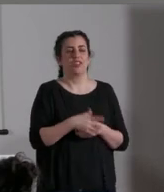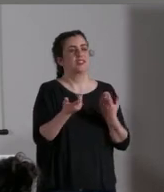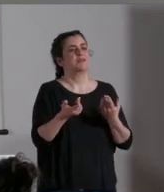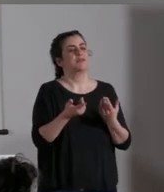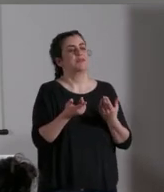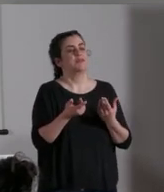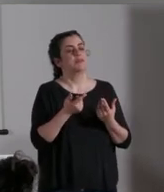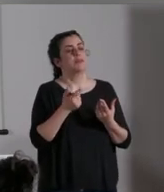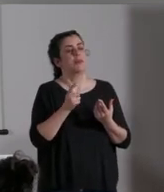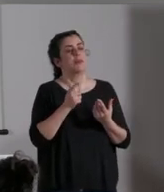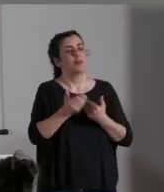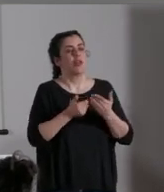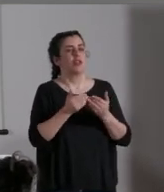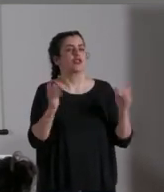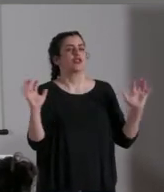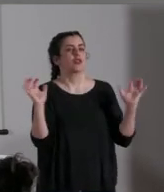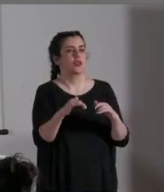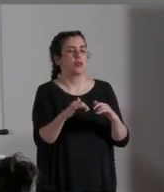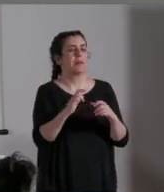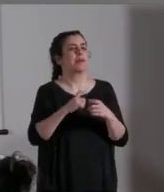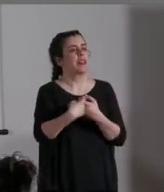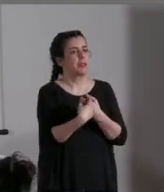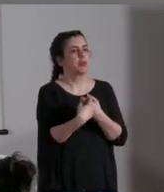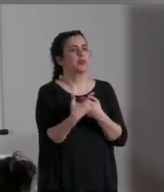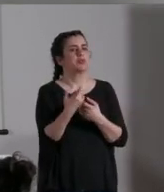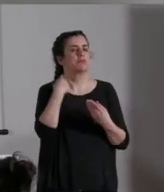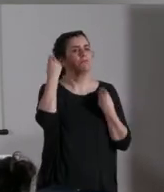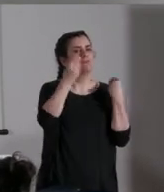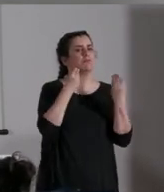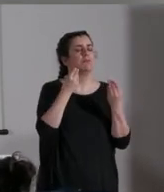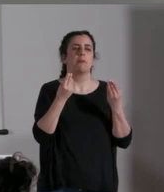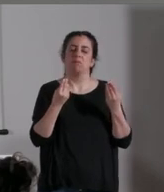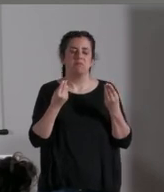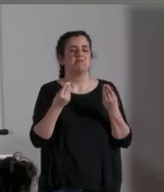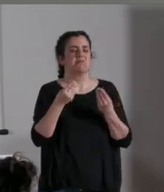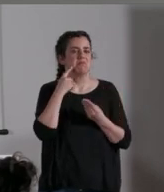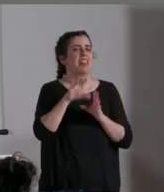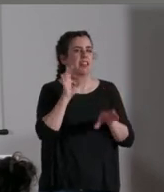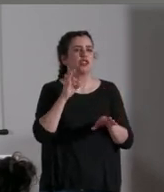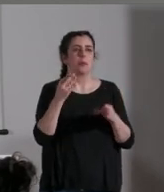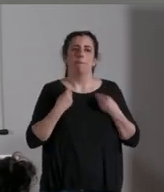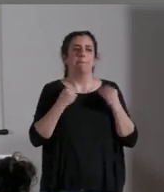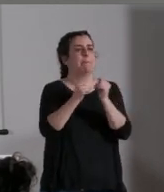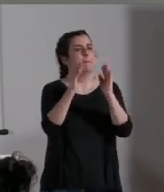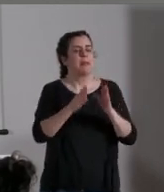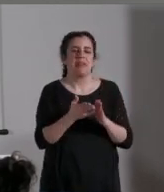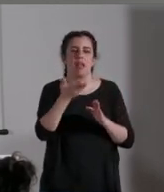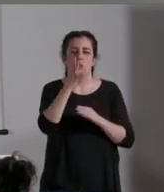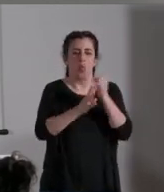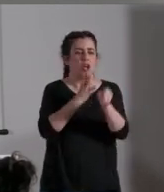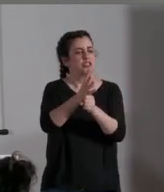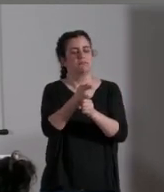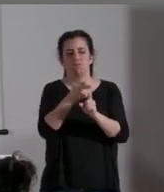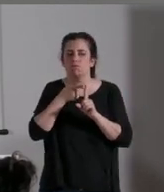con un propósito firme desde el ayuntamiento de que la vivienda iba a ser un eje central de trabajo durante la anterior legislatura